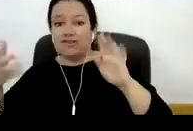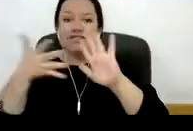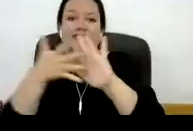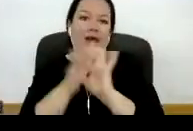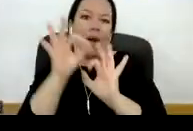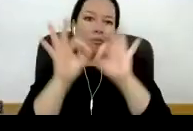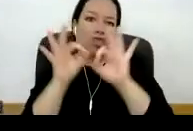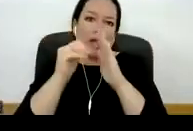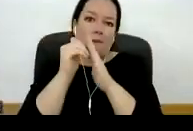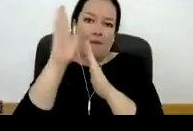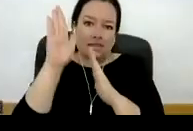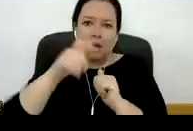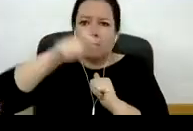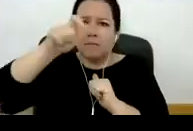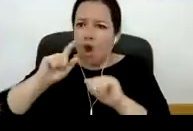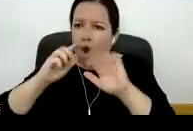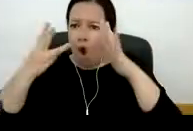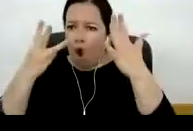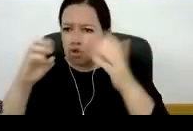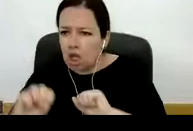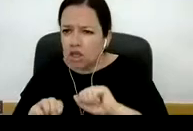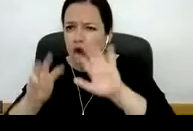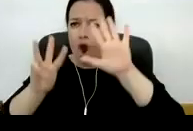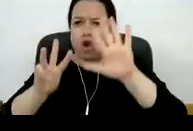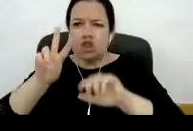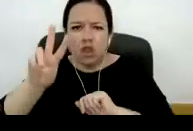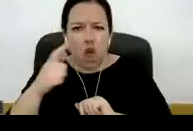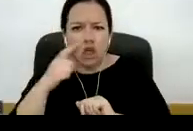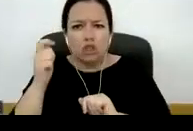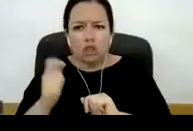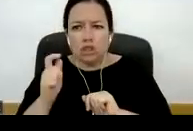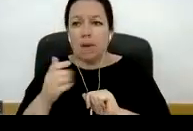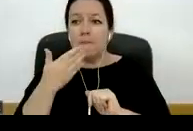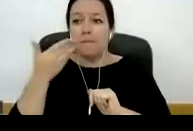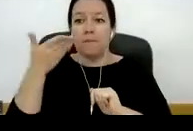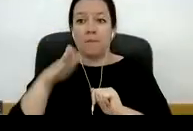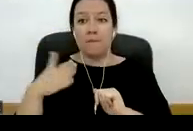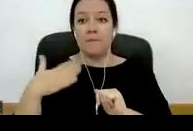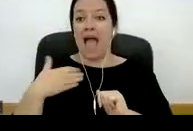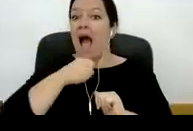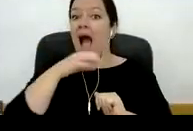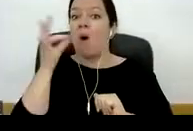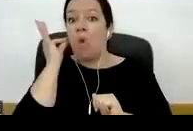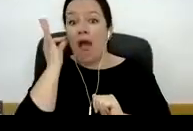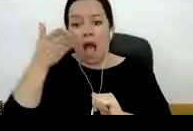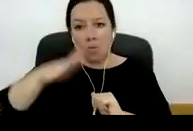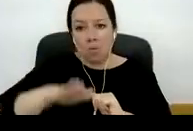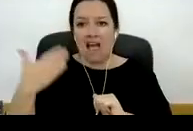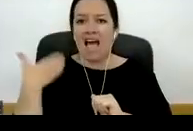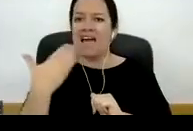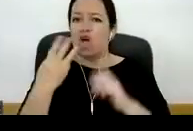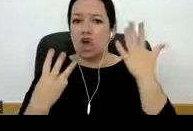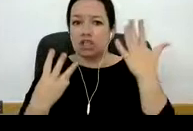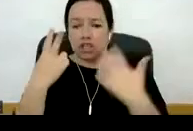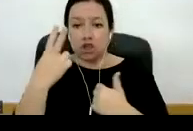Bueno, ahora ves personas de 80, 82 años, que es la edad a la que, por ejemplo, falleció mi abuela. Mi madre prácticamente